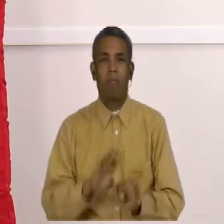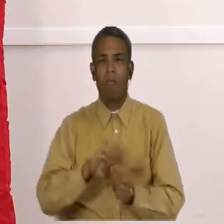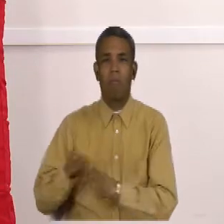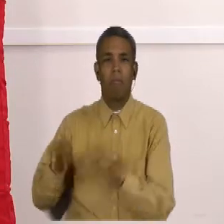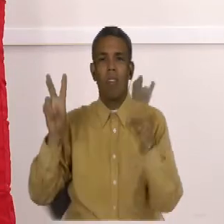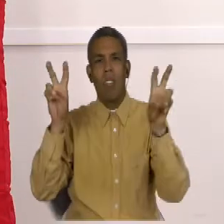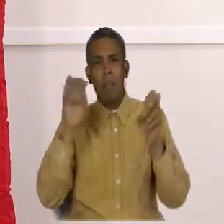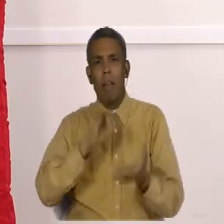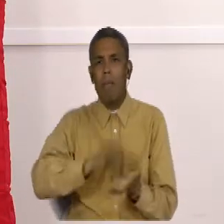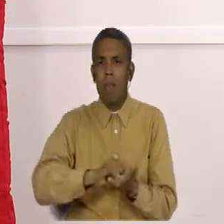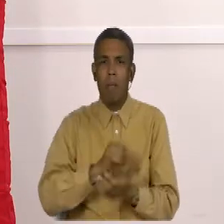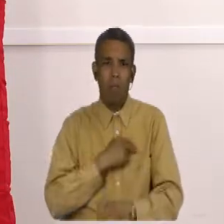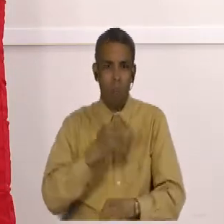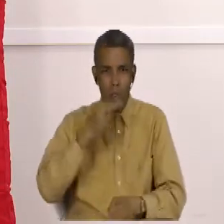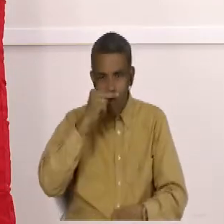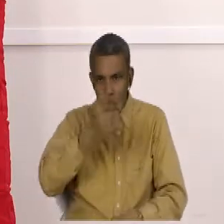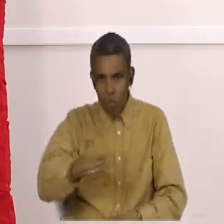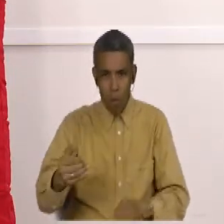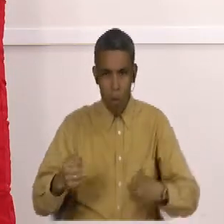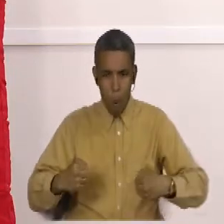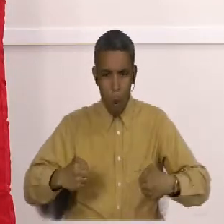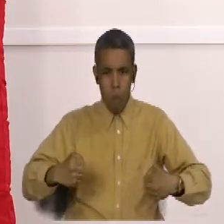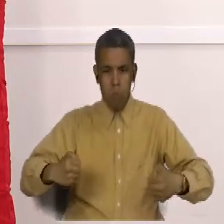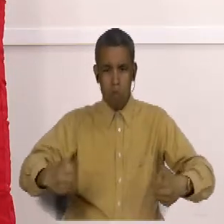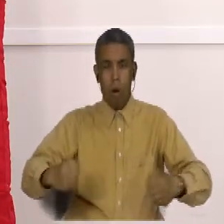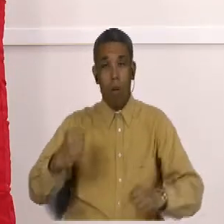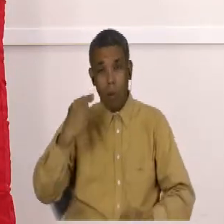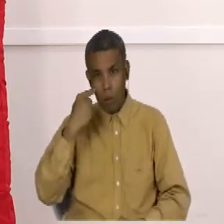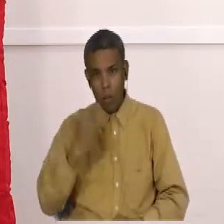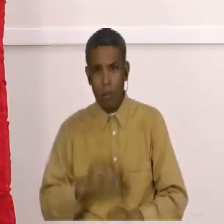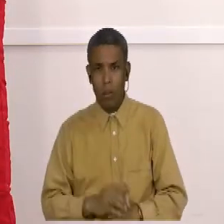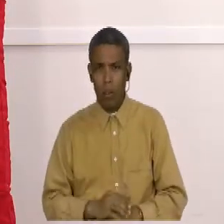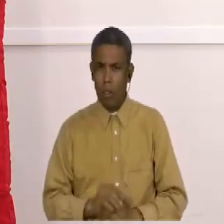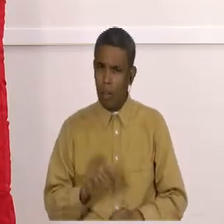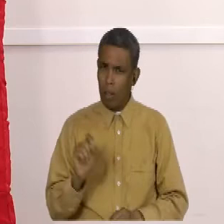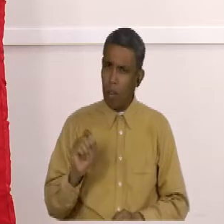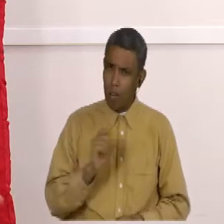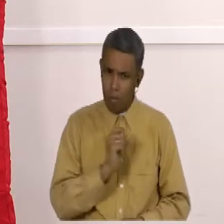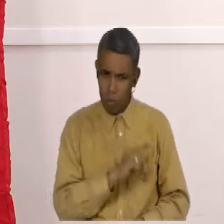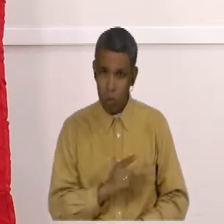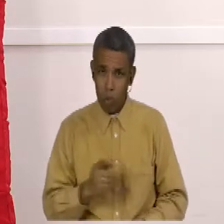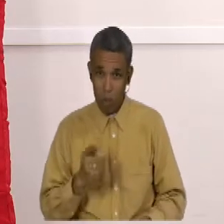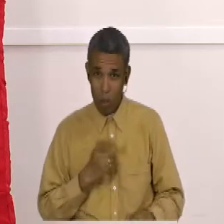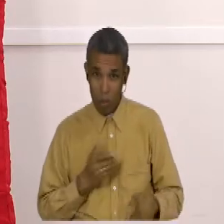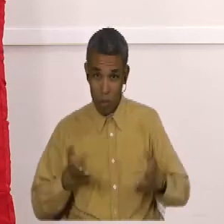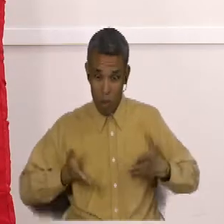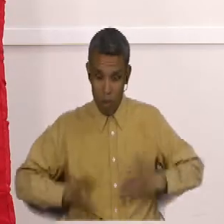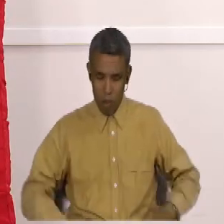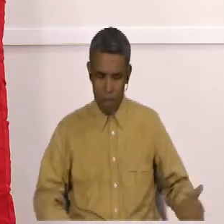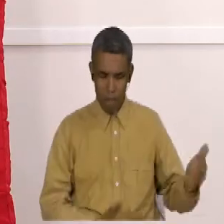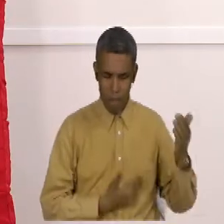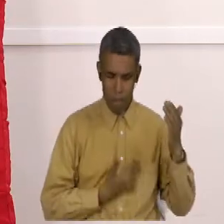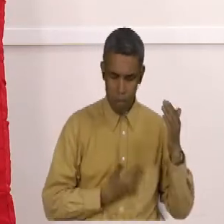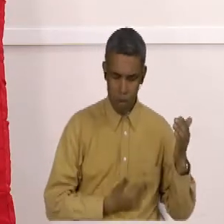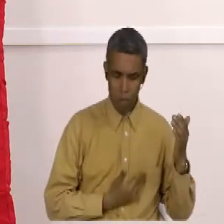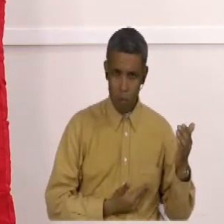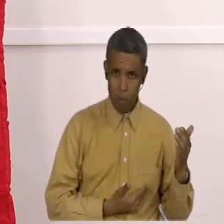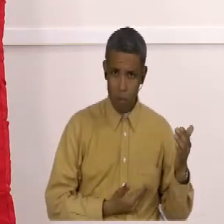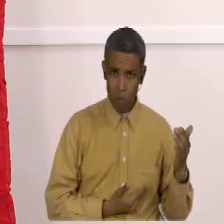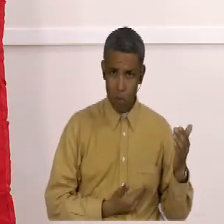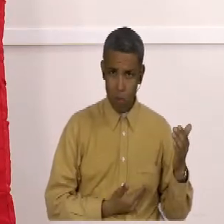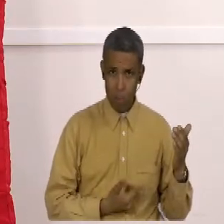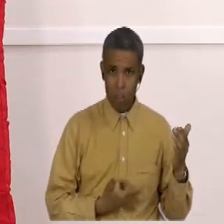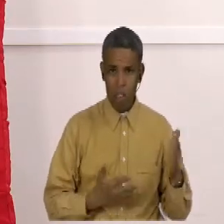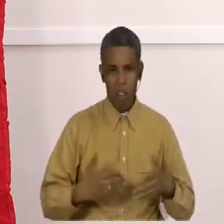día. Tener peso al nacer significa lo que usted decía, que se va a proceder en el transcurso